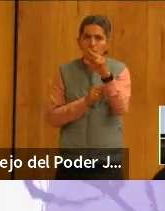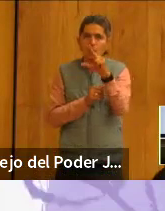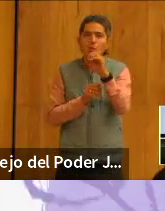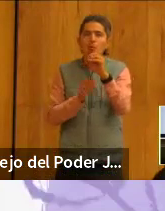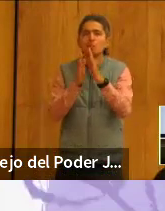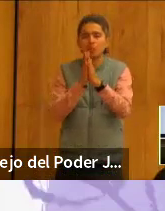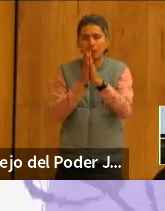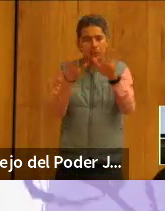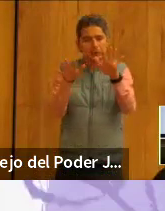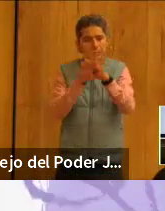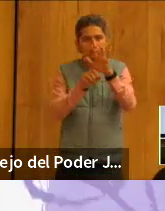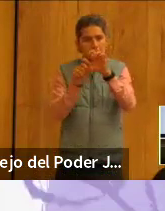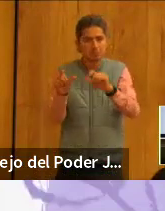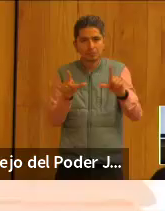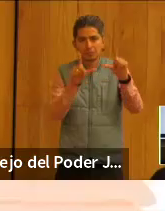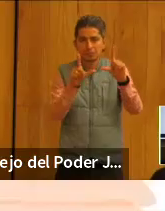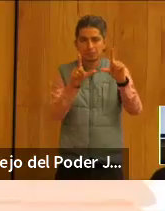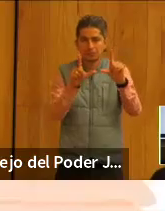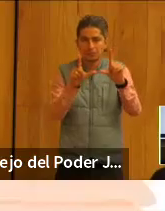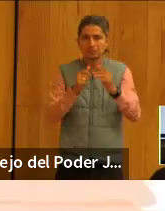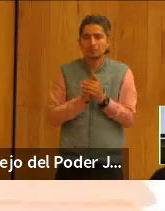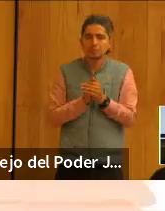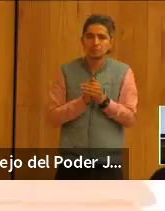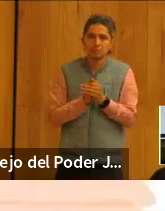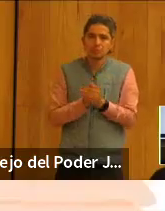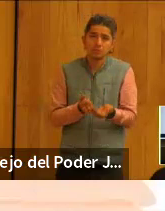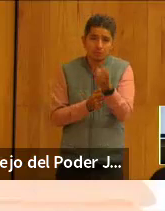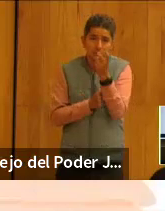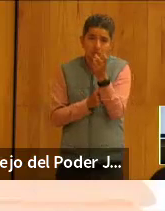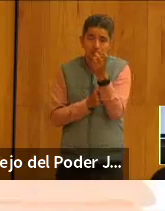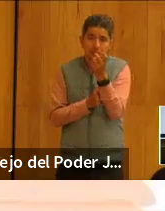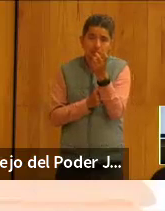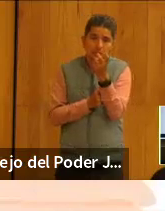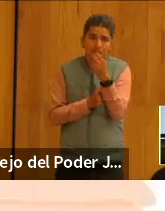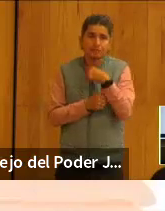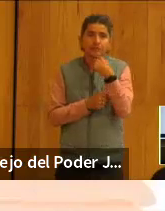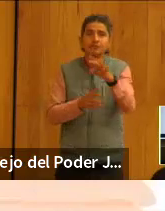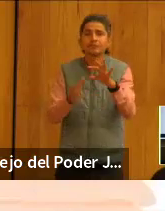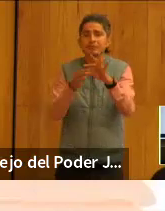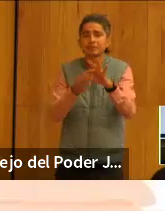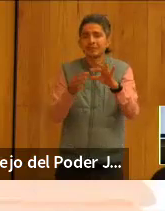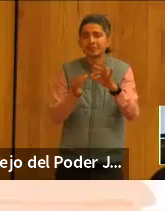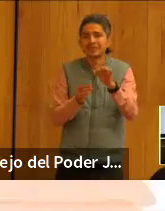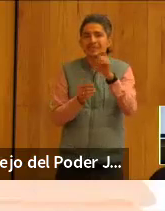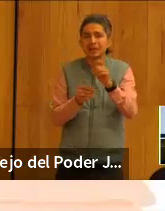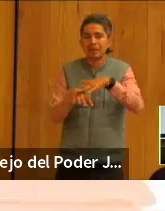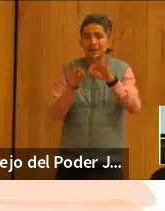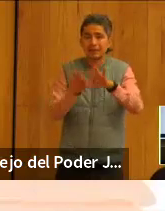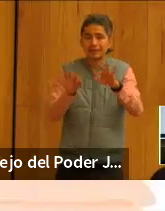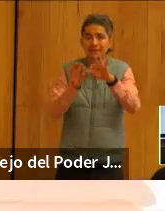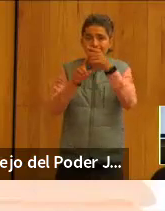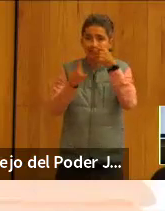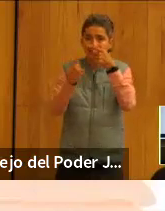siguiente diapositiva. Por eso, aunque refiero que la idea principal era esta